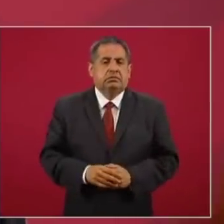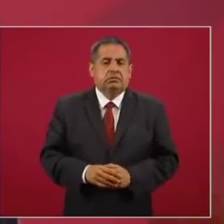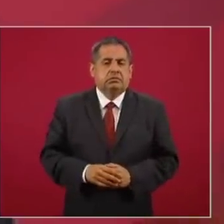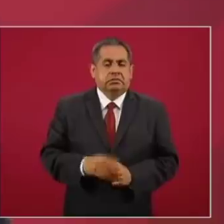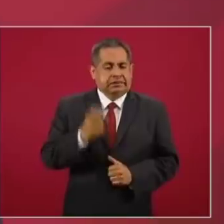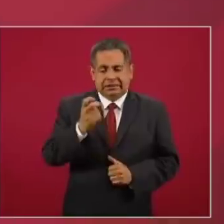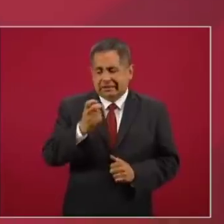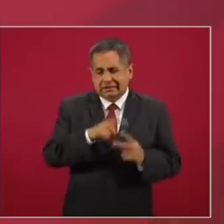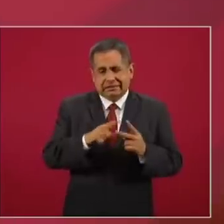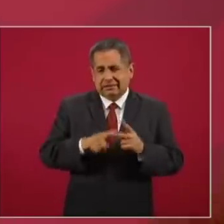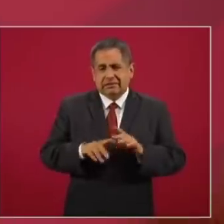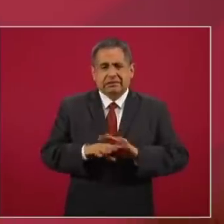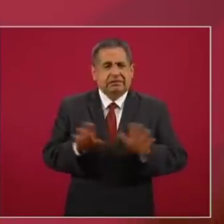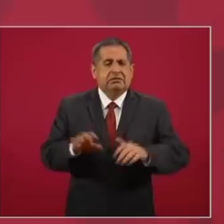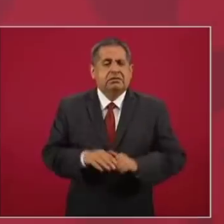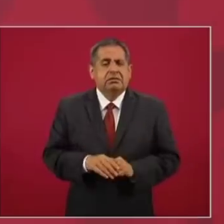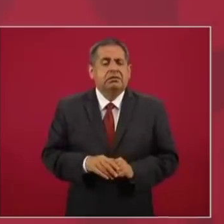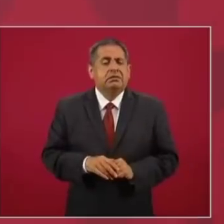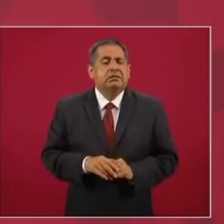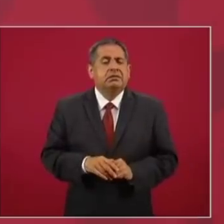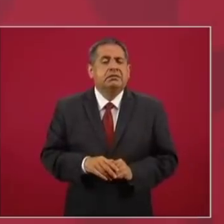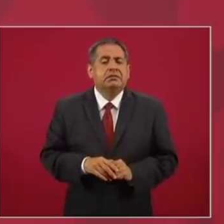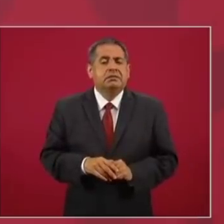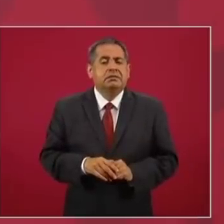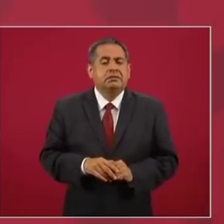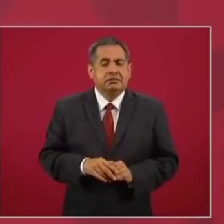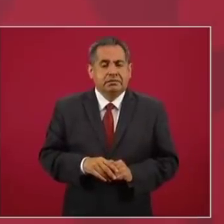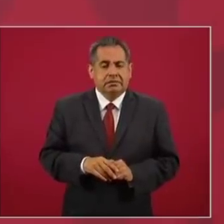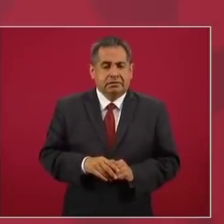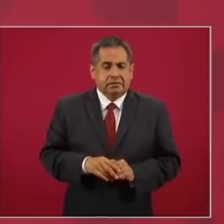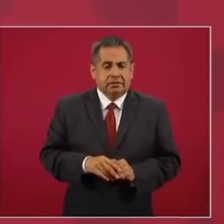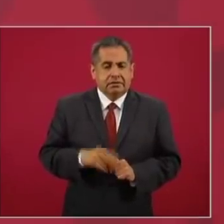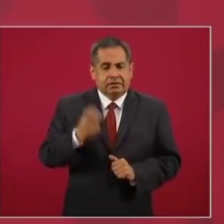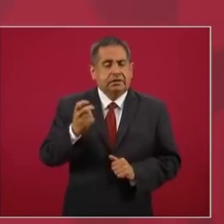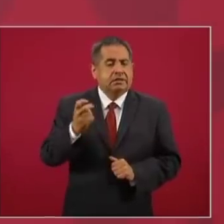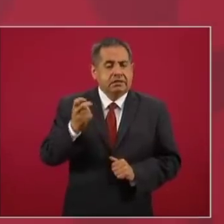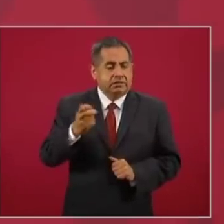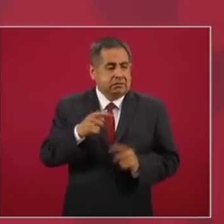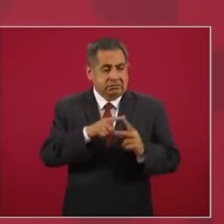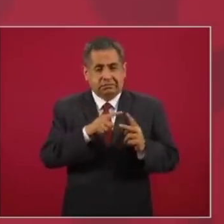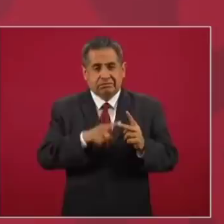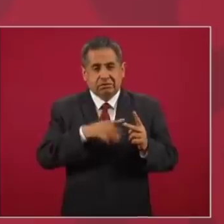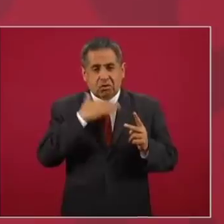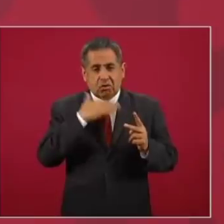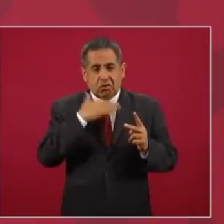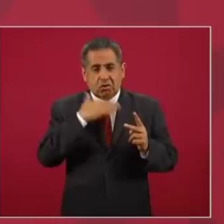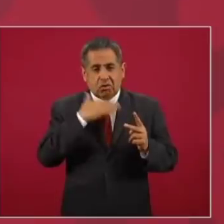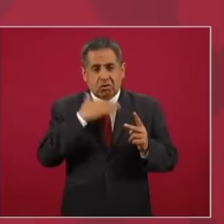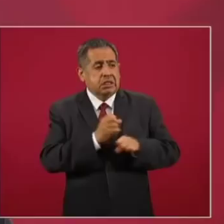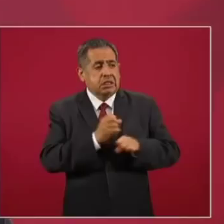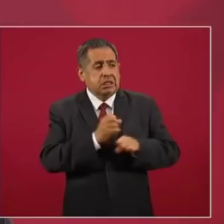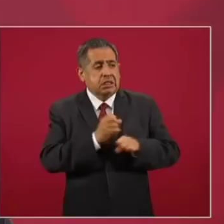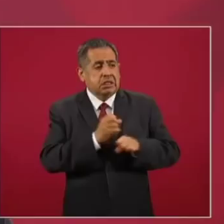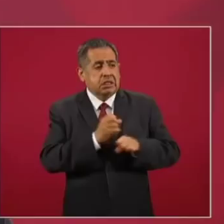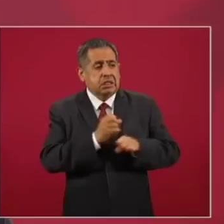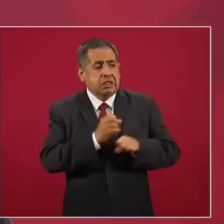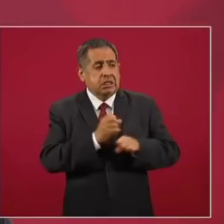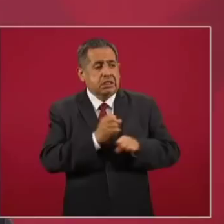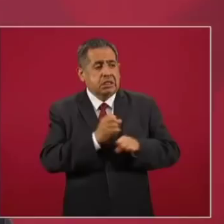Eso es lo que llevó a esta